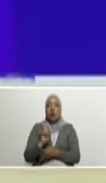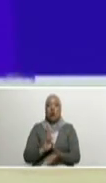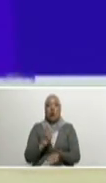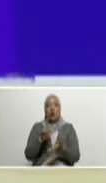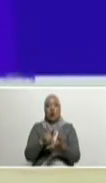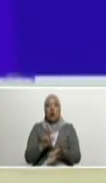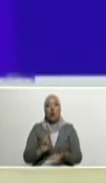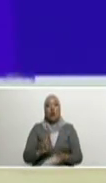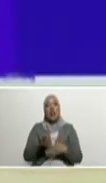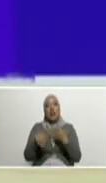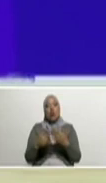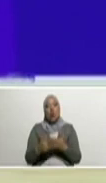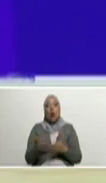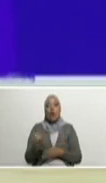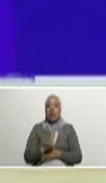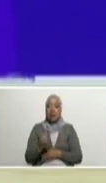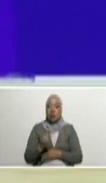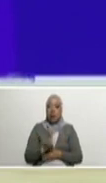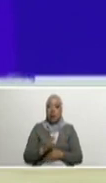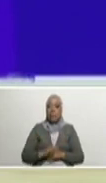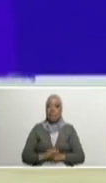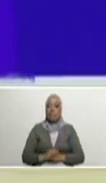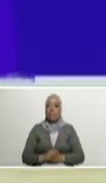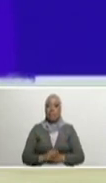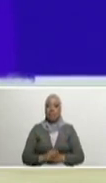protagonismo y la participación.